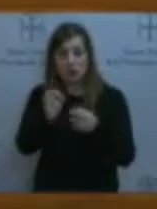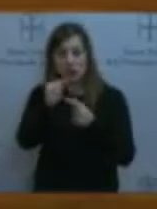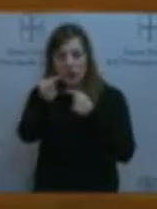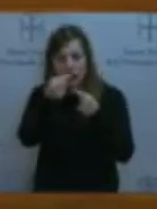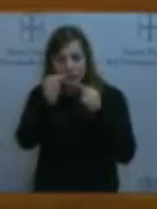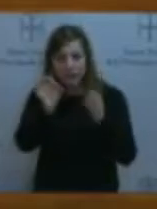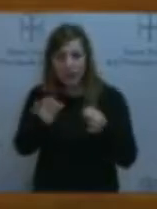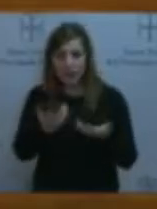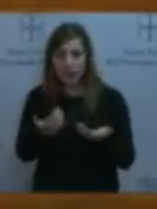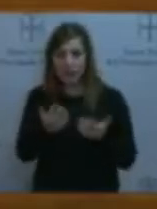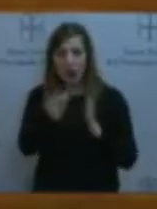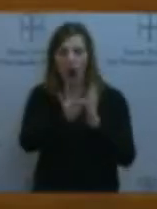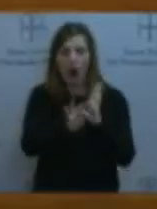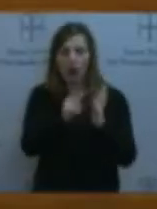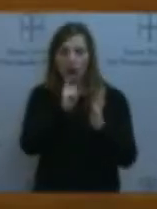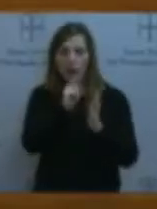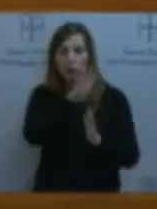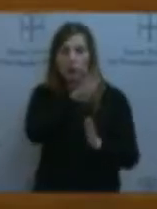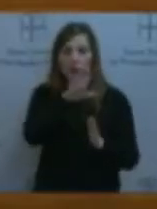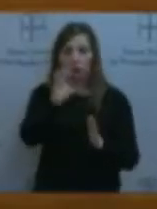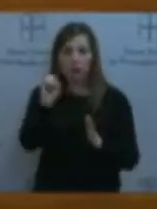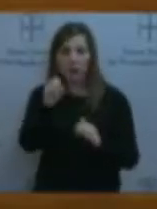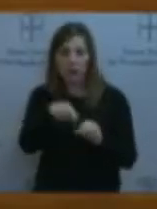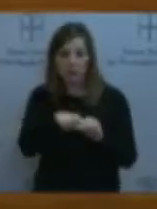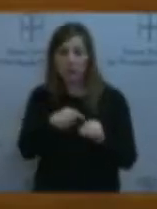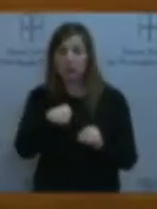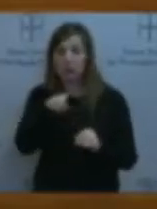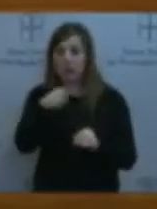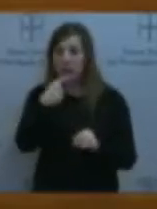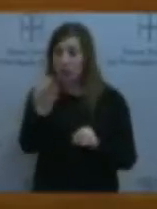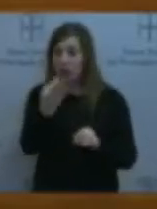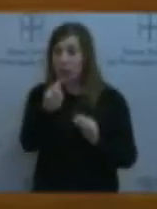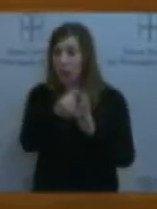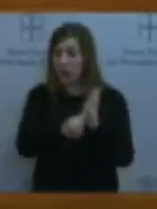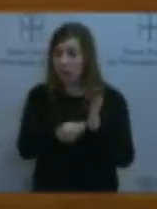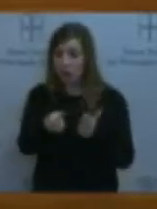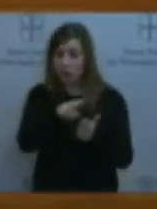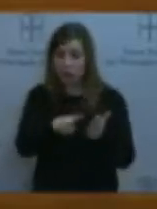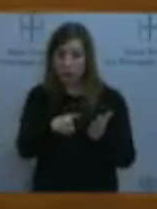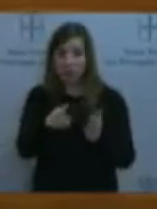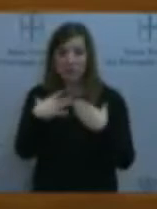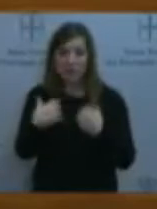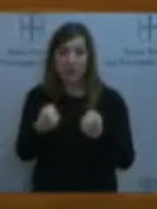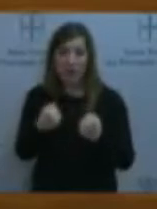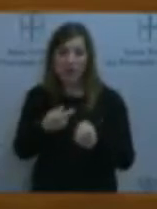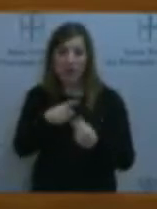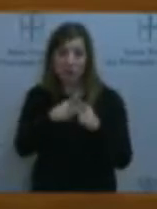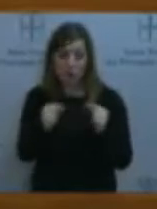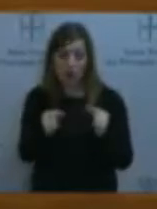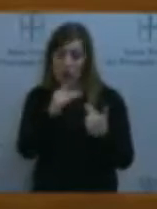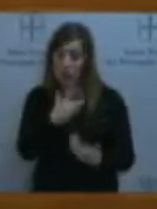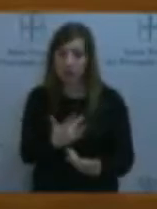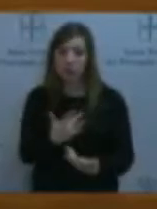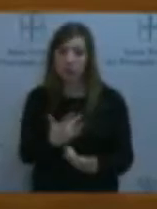orden de 450 plazas. Les recuerdo, permítame que les lean los datos, en la sanidad asturiana en este momento